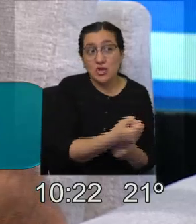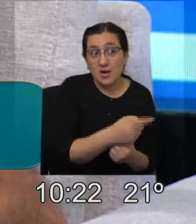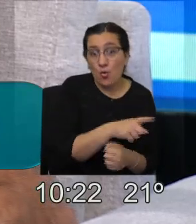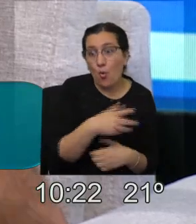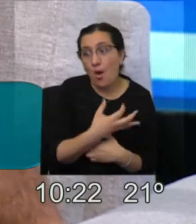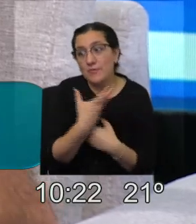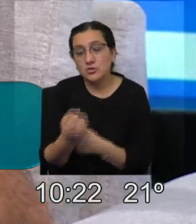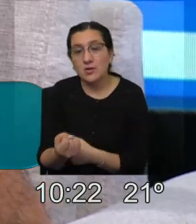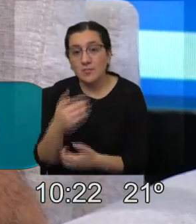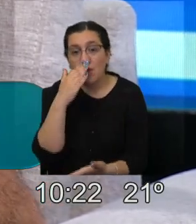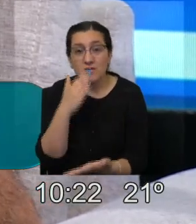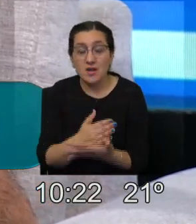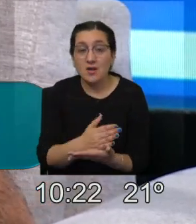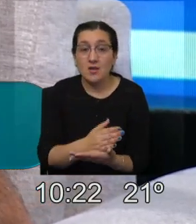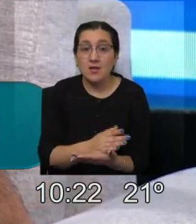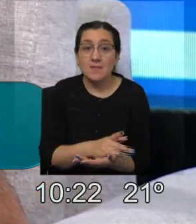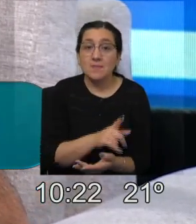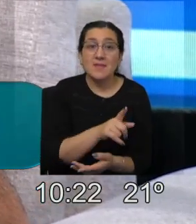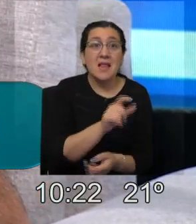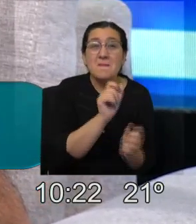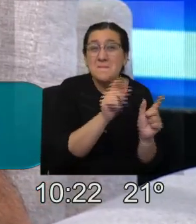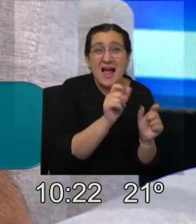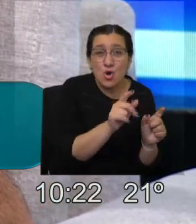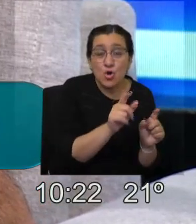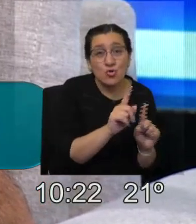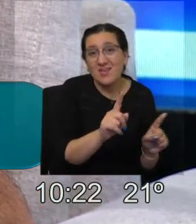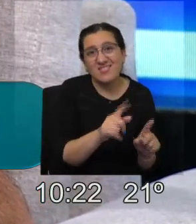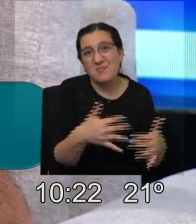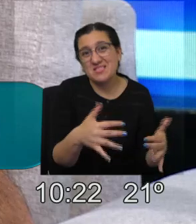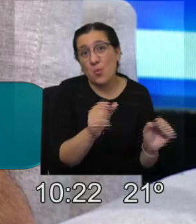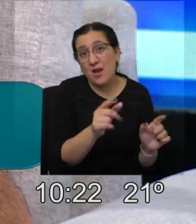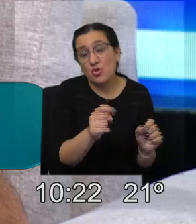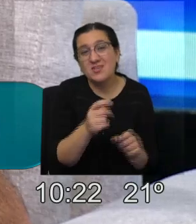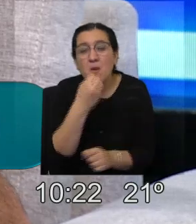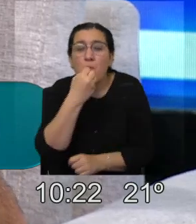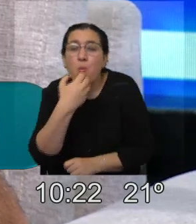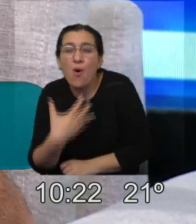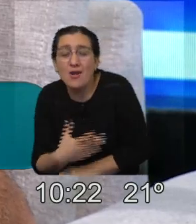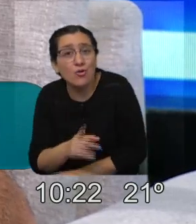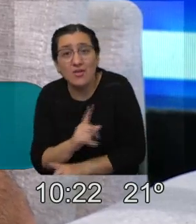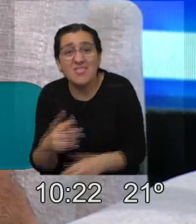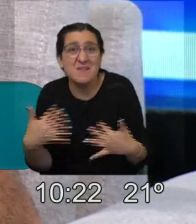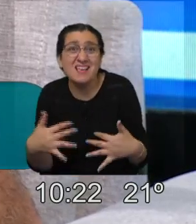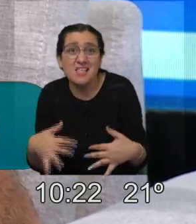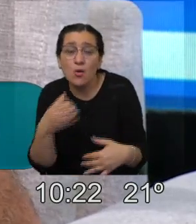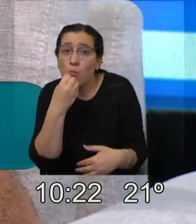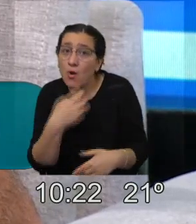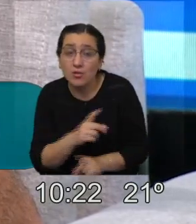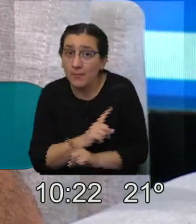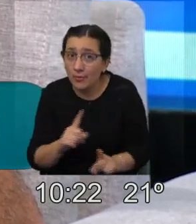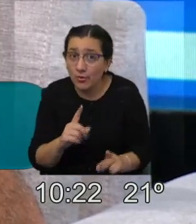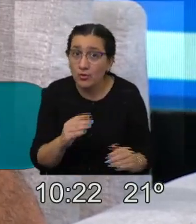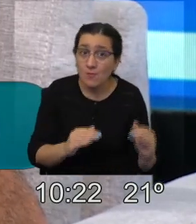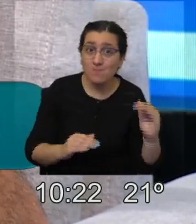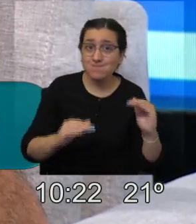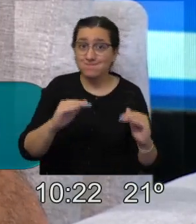otro. Pero al final ni el malo es tan malo, ni el bueno es tan bueno. Con lo que depende del ecosistema donde te muevas, podemos posicionarnos en un lado o